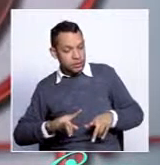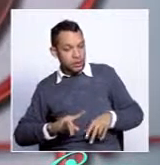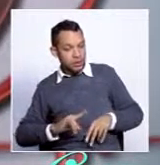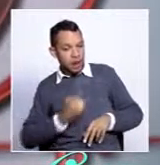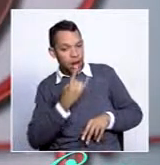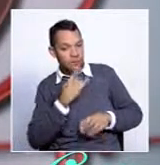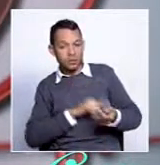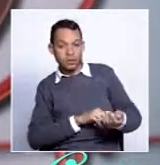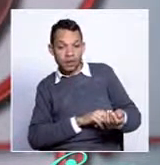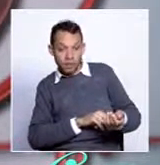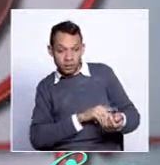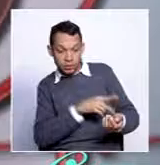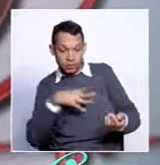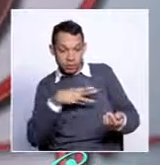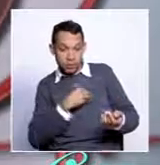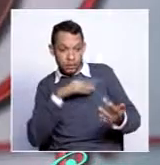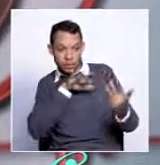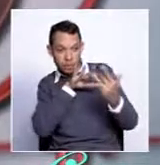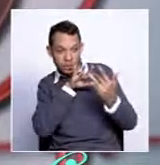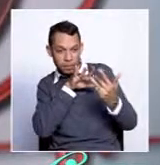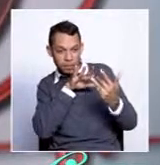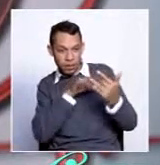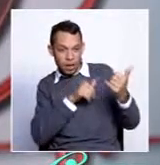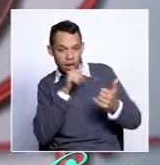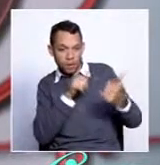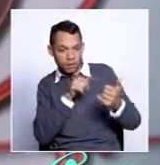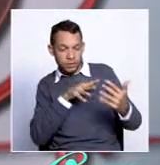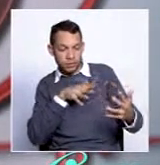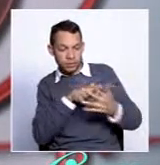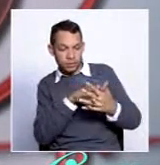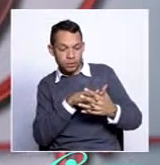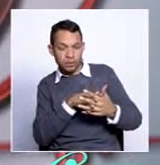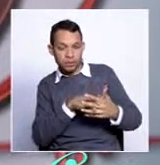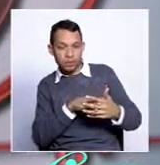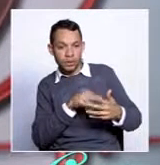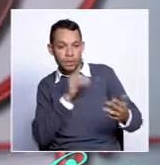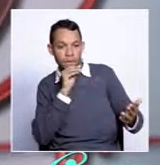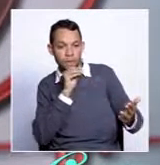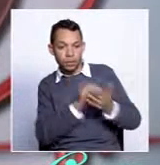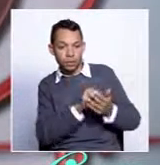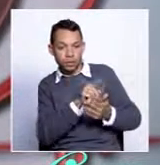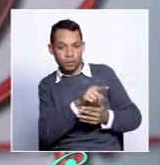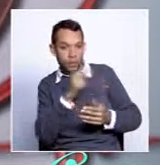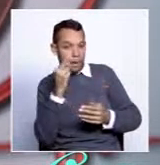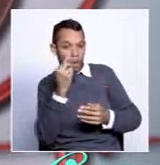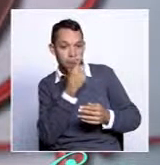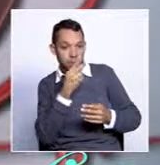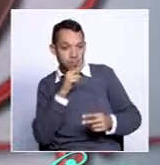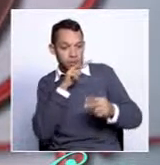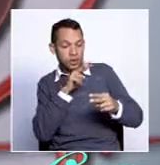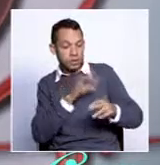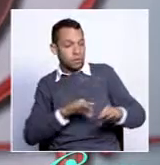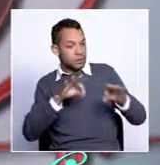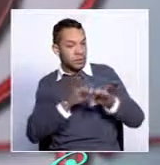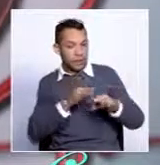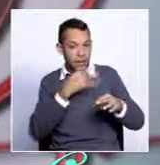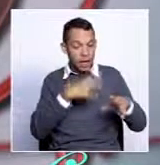diabetes un paciente con cualquiera estas dos patologías no pueden mirar la leche